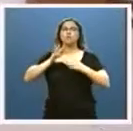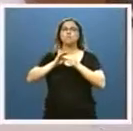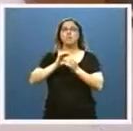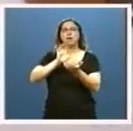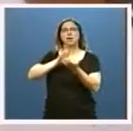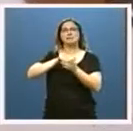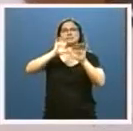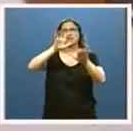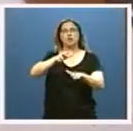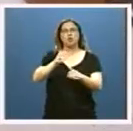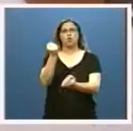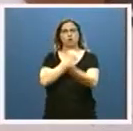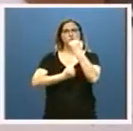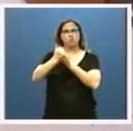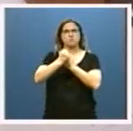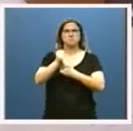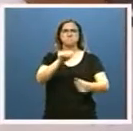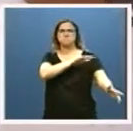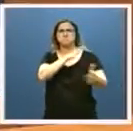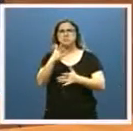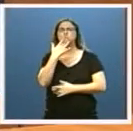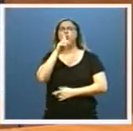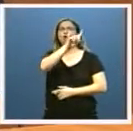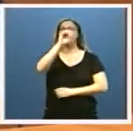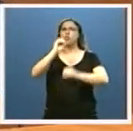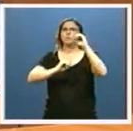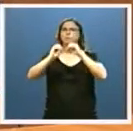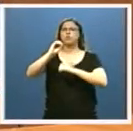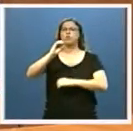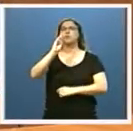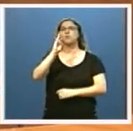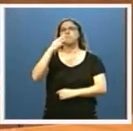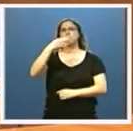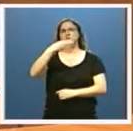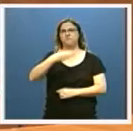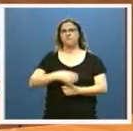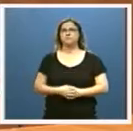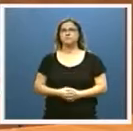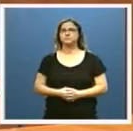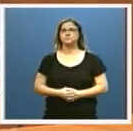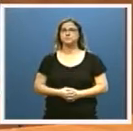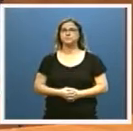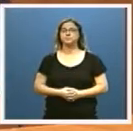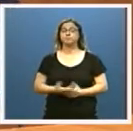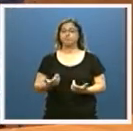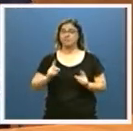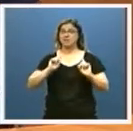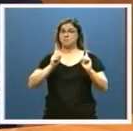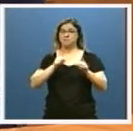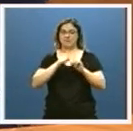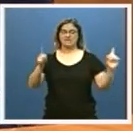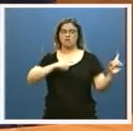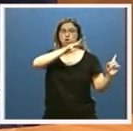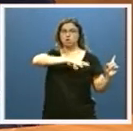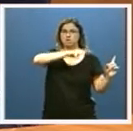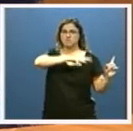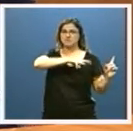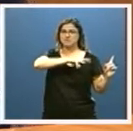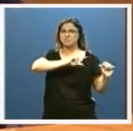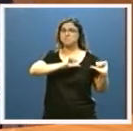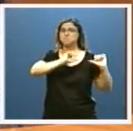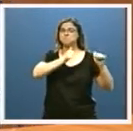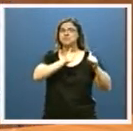león' representando en torno al 11 por ciento de su pib en este primer trimestre de 2016